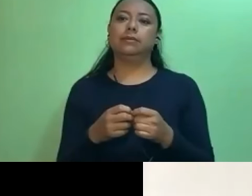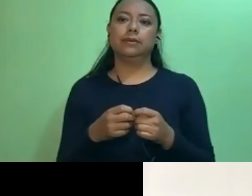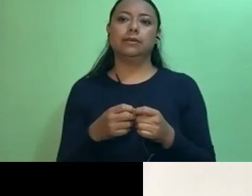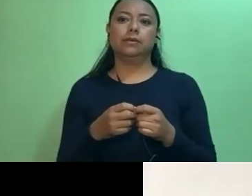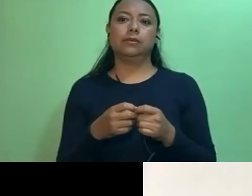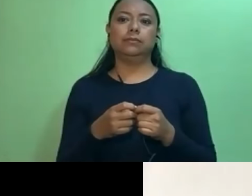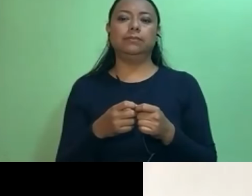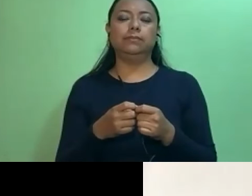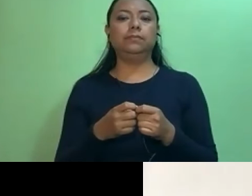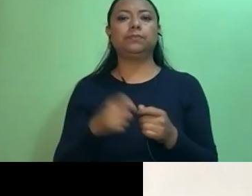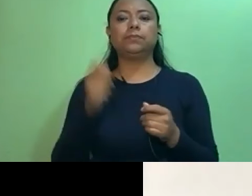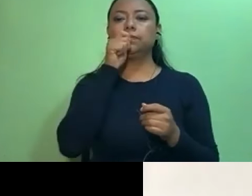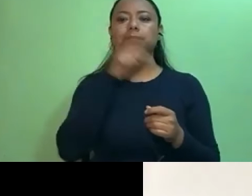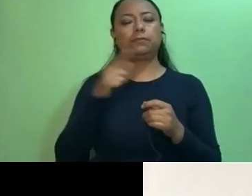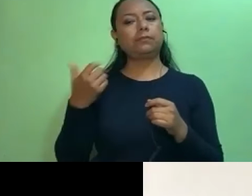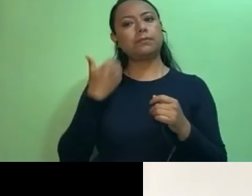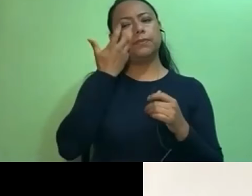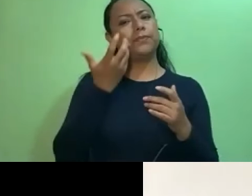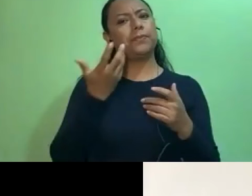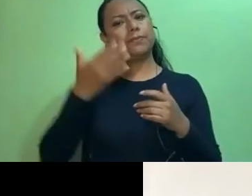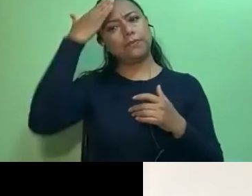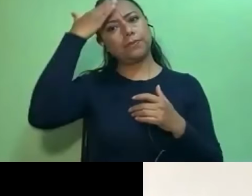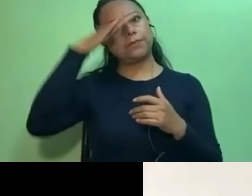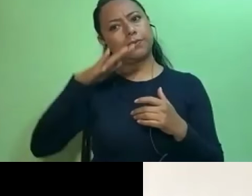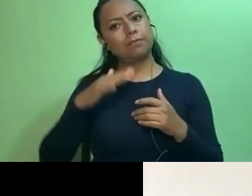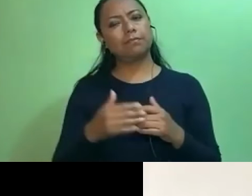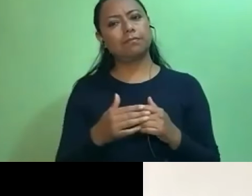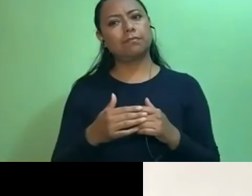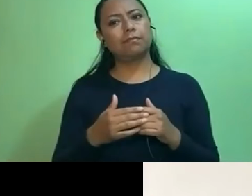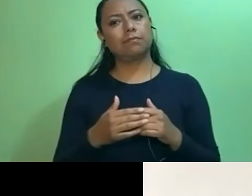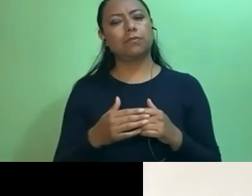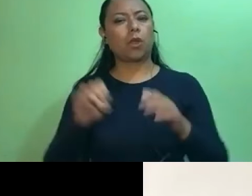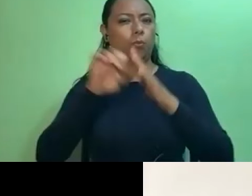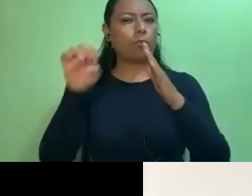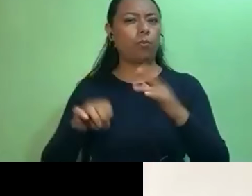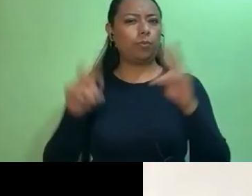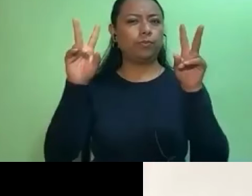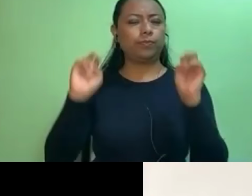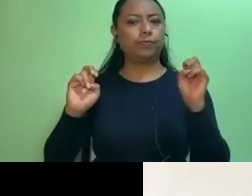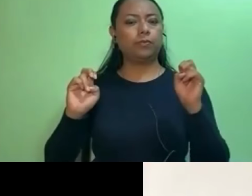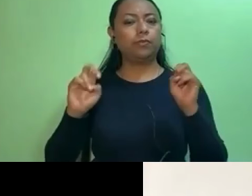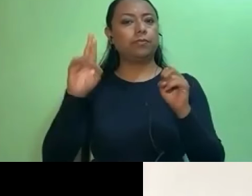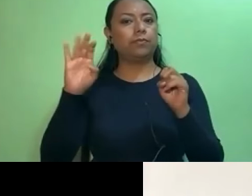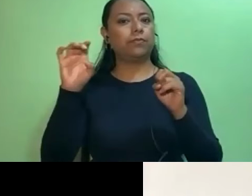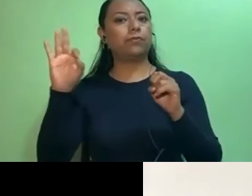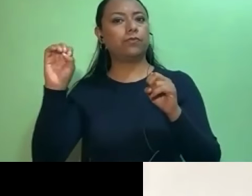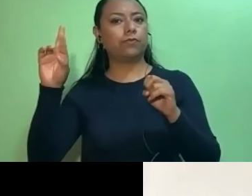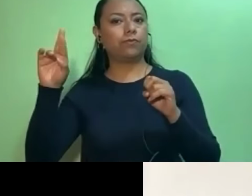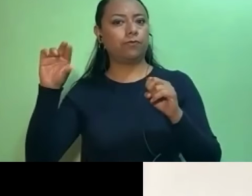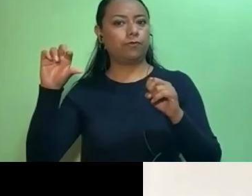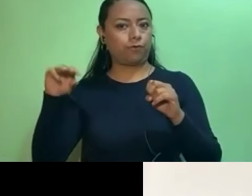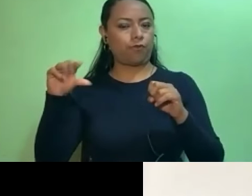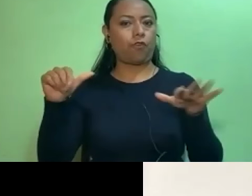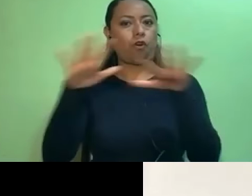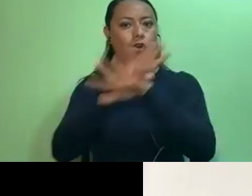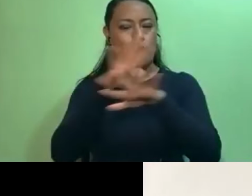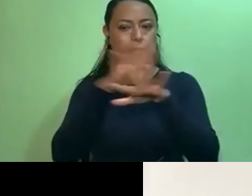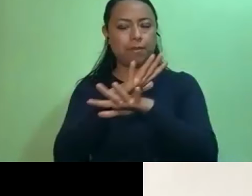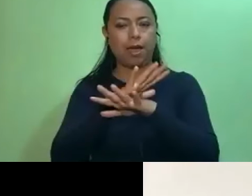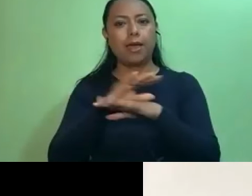También me gustaría saber si, respecto a la reforma sobre subcontratación, ¿no se